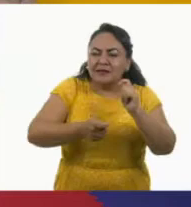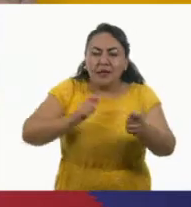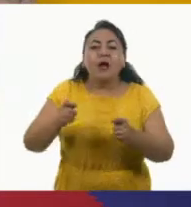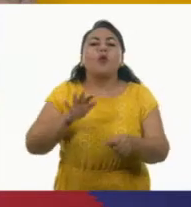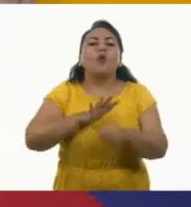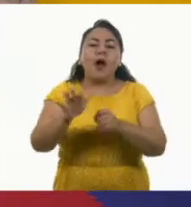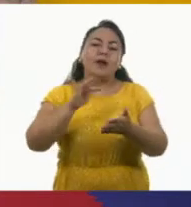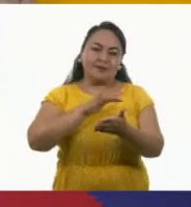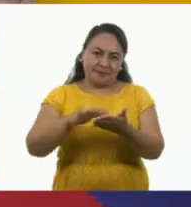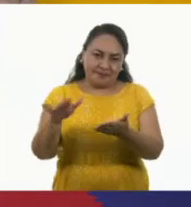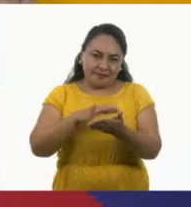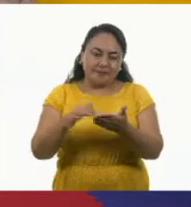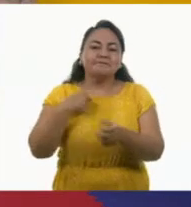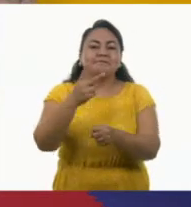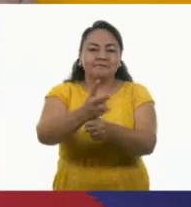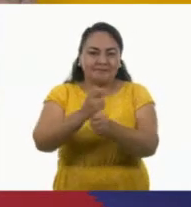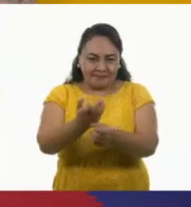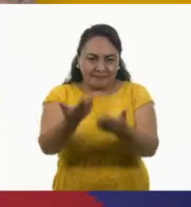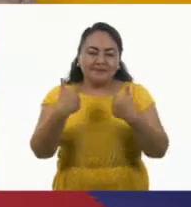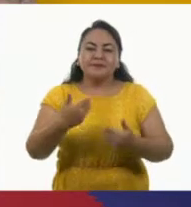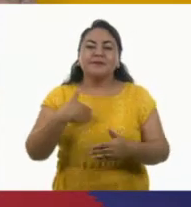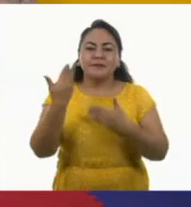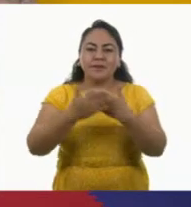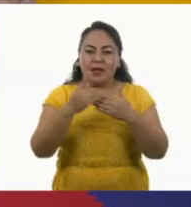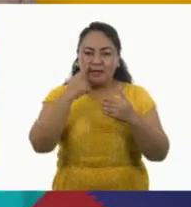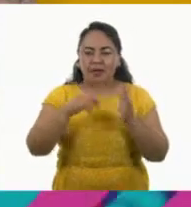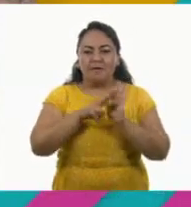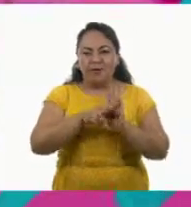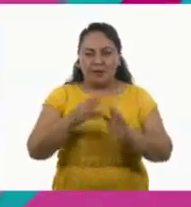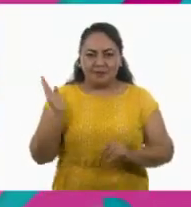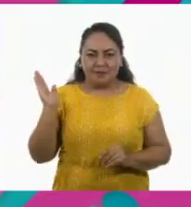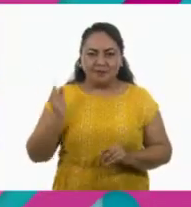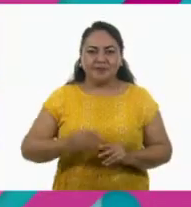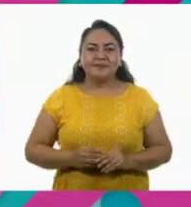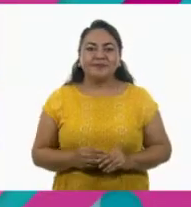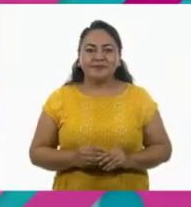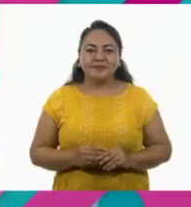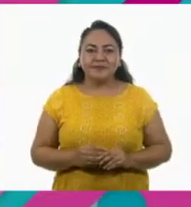es la lectura. Les invito a que veamos el siguiente video.